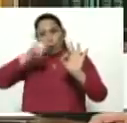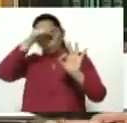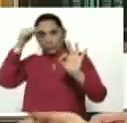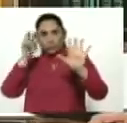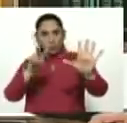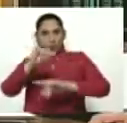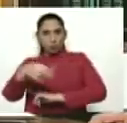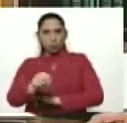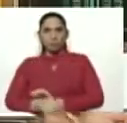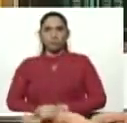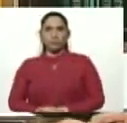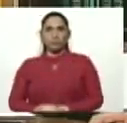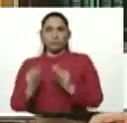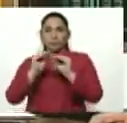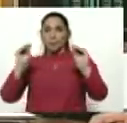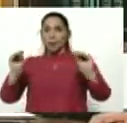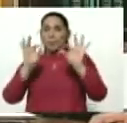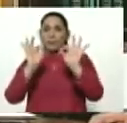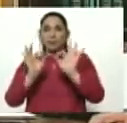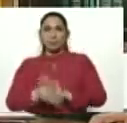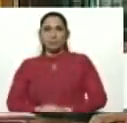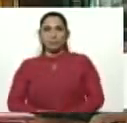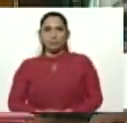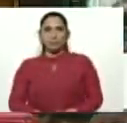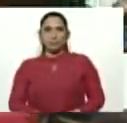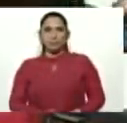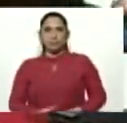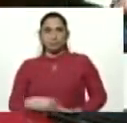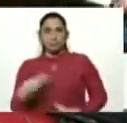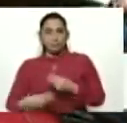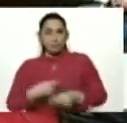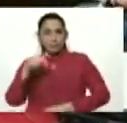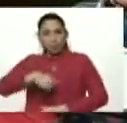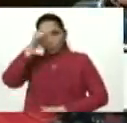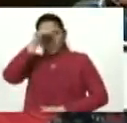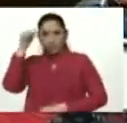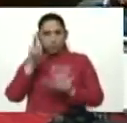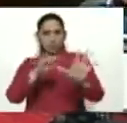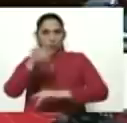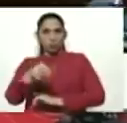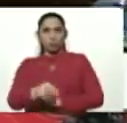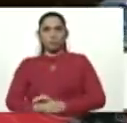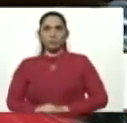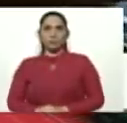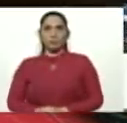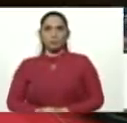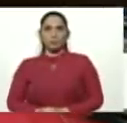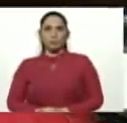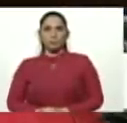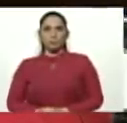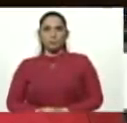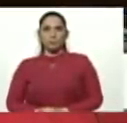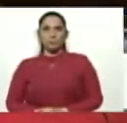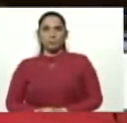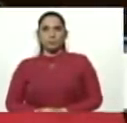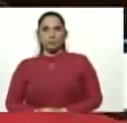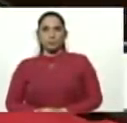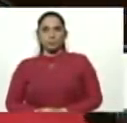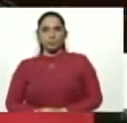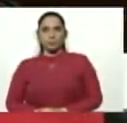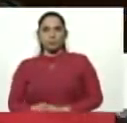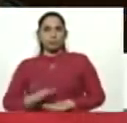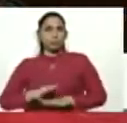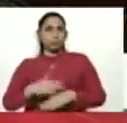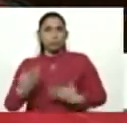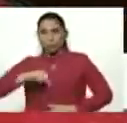de junio. Un llamado especial que hago hoy domingo 7 de junio. Porque